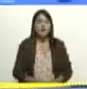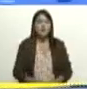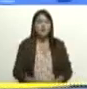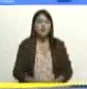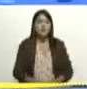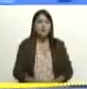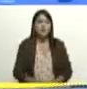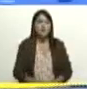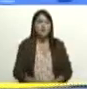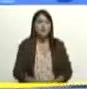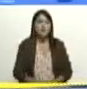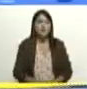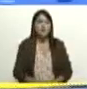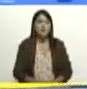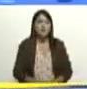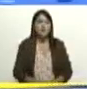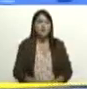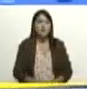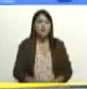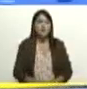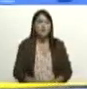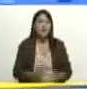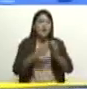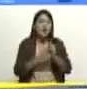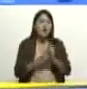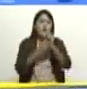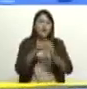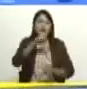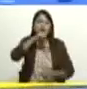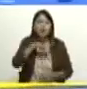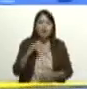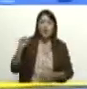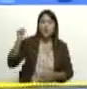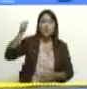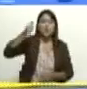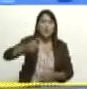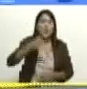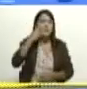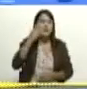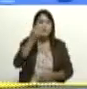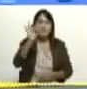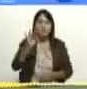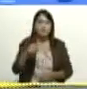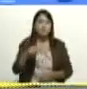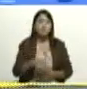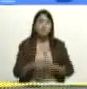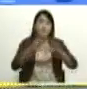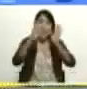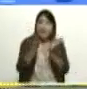Deng Xiaoping hasta Xi Jinping. Una experiencia fabulosa para la humanidad.